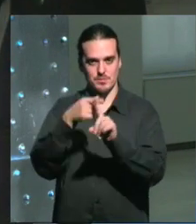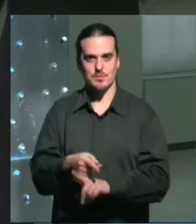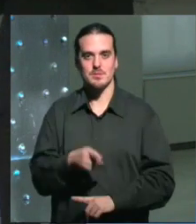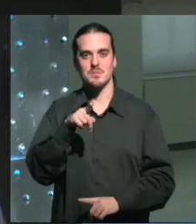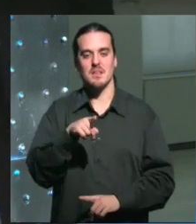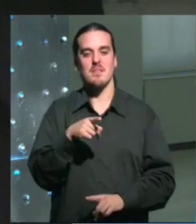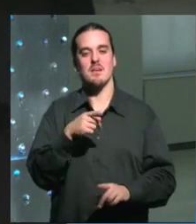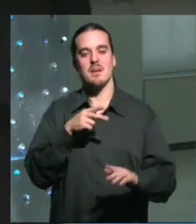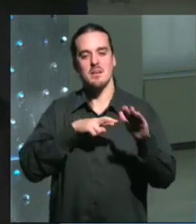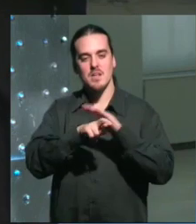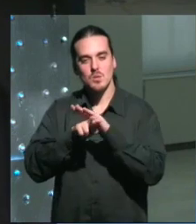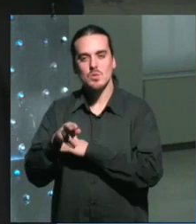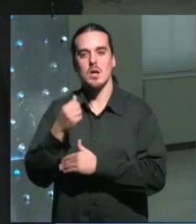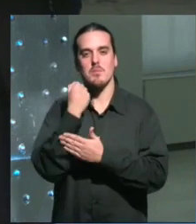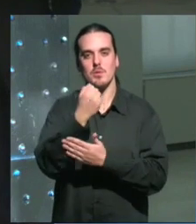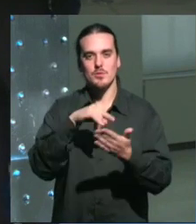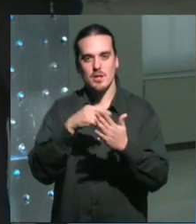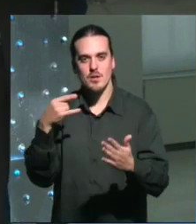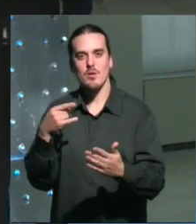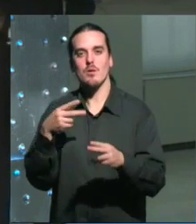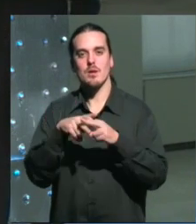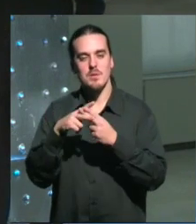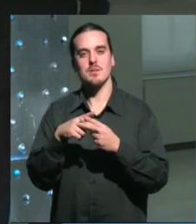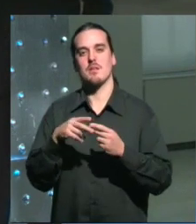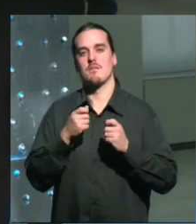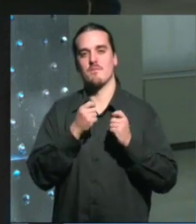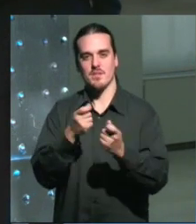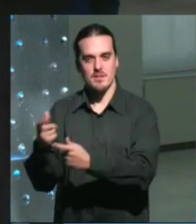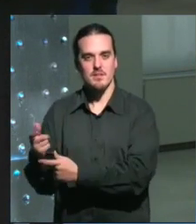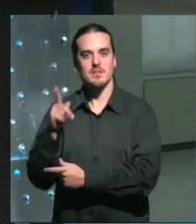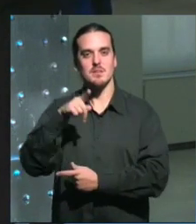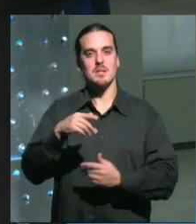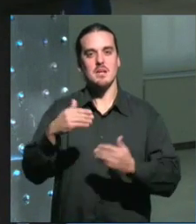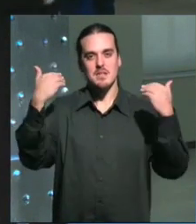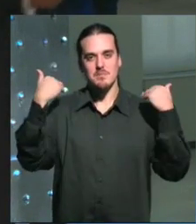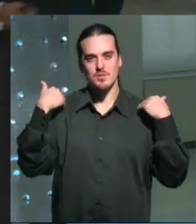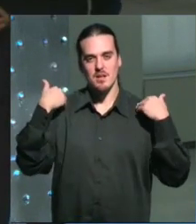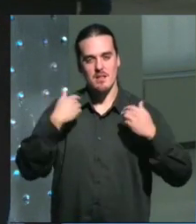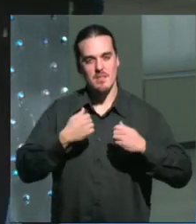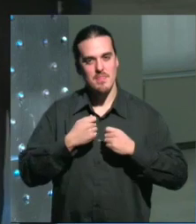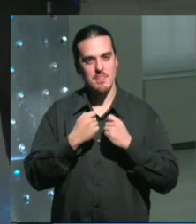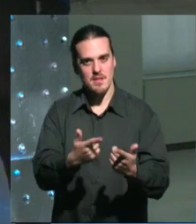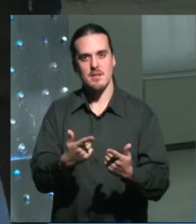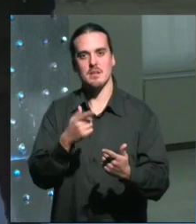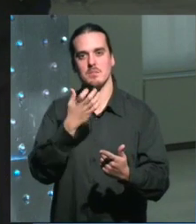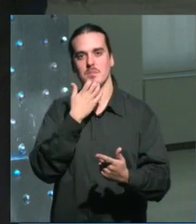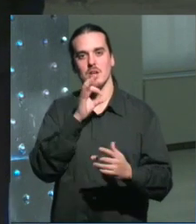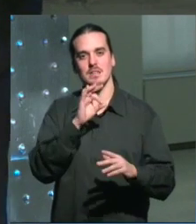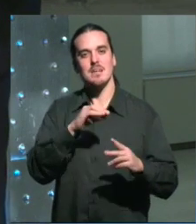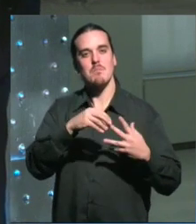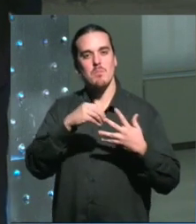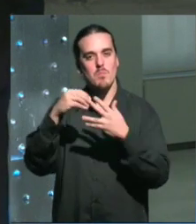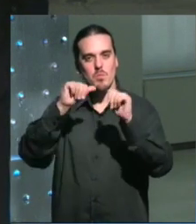apoyo tecnológico, las herramientas. Y en tercer lugar, asignar responsabilidades, este nuevo modelo de liderazgo. Responsabilidades de